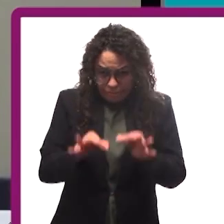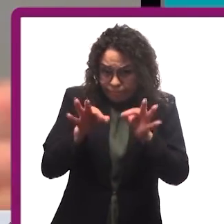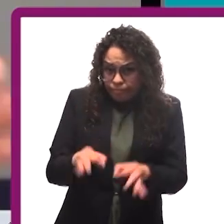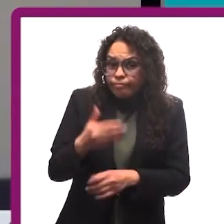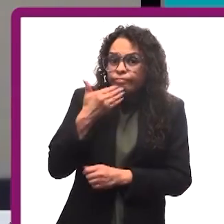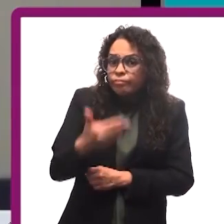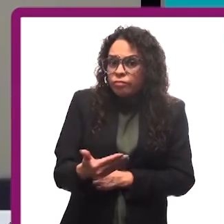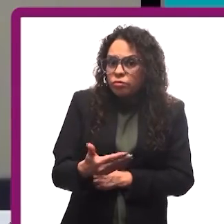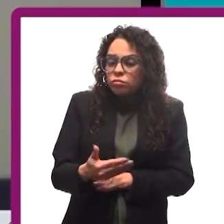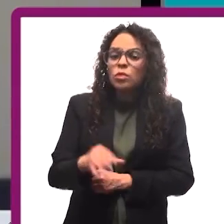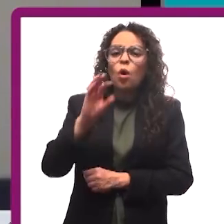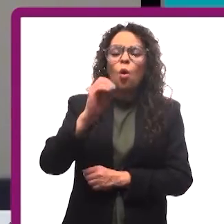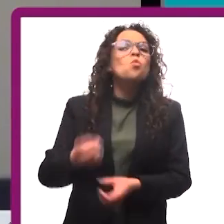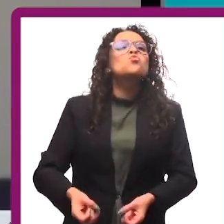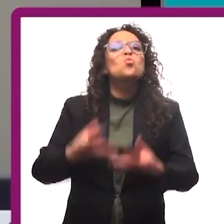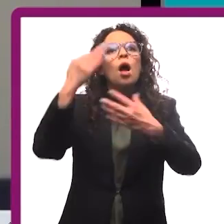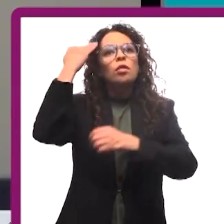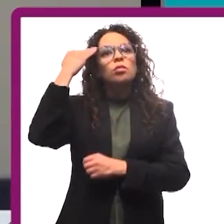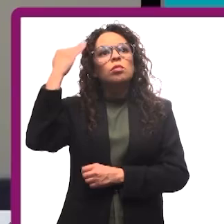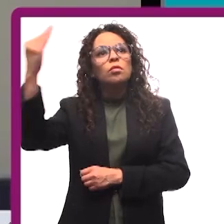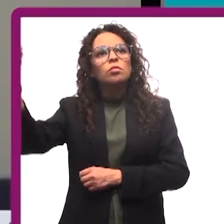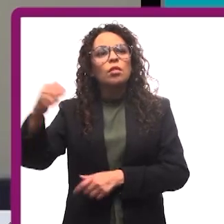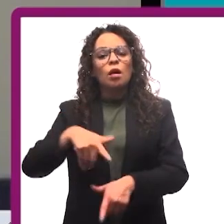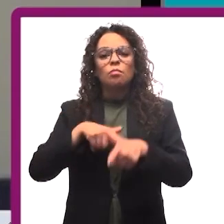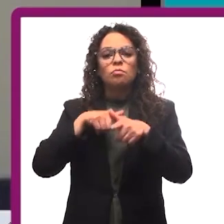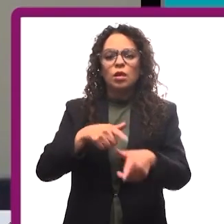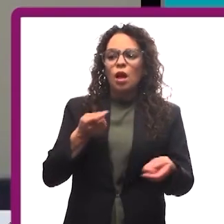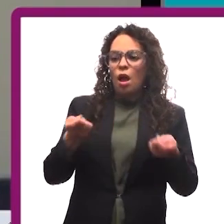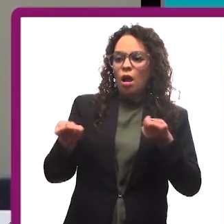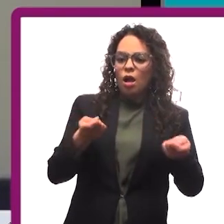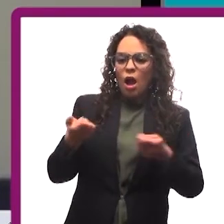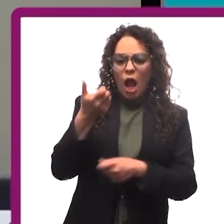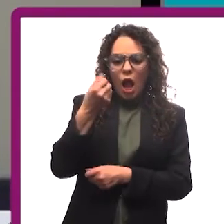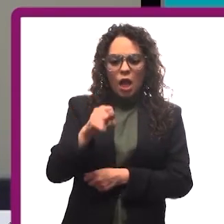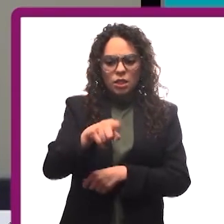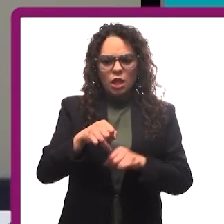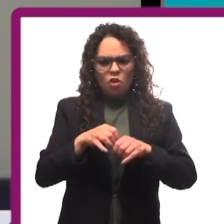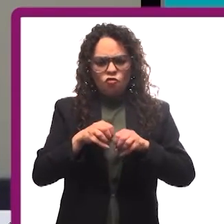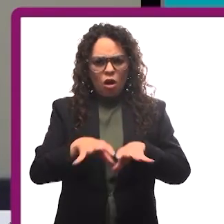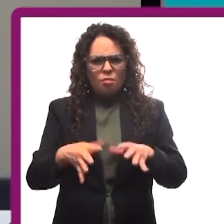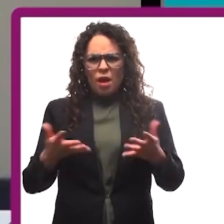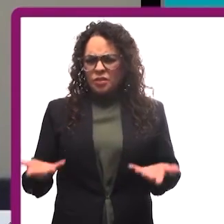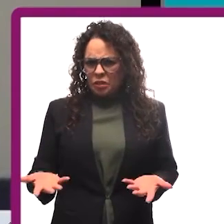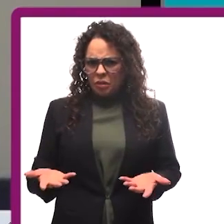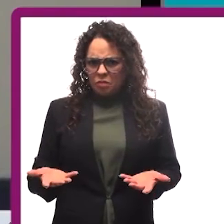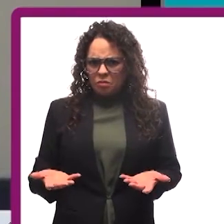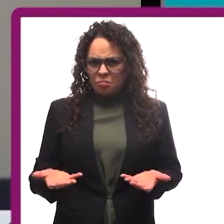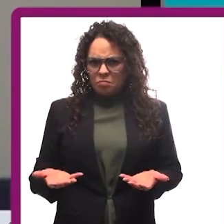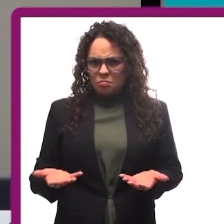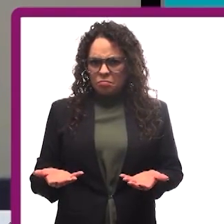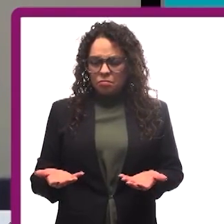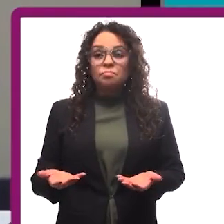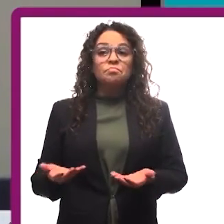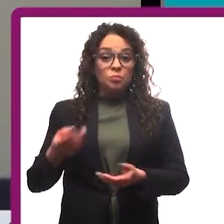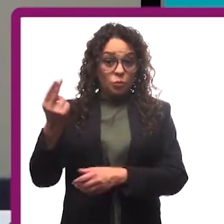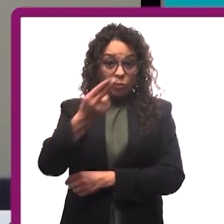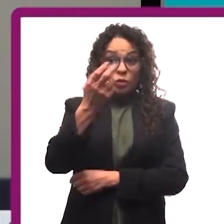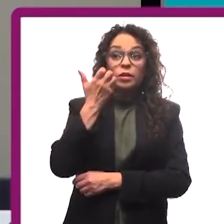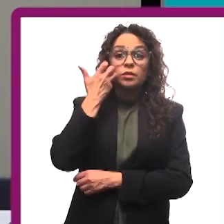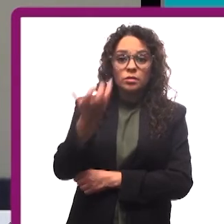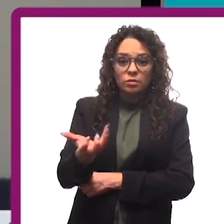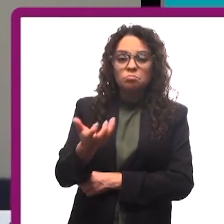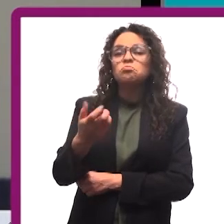¿Cuánto tiempo llevan manejando la información de esta manera? Si ustedes quieren, yo creo que